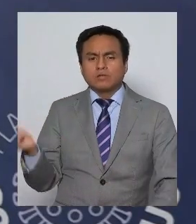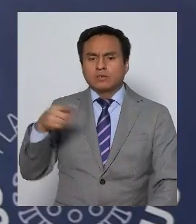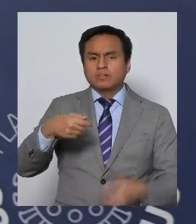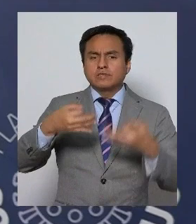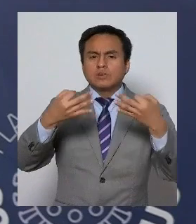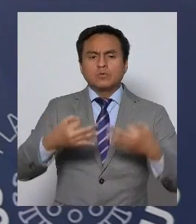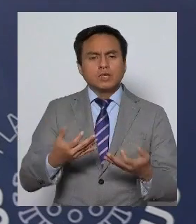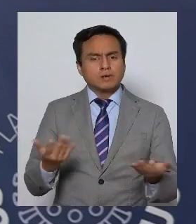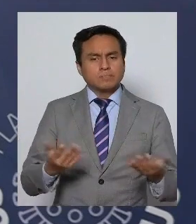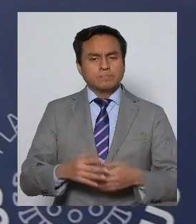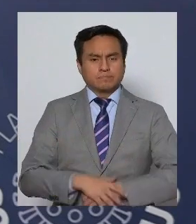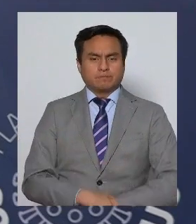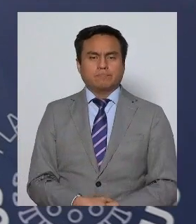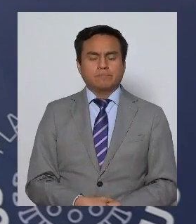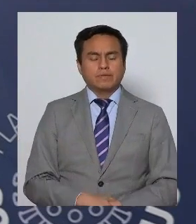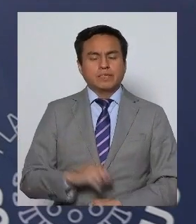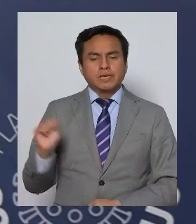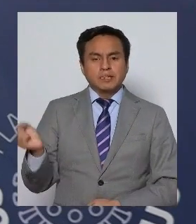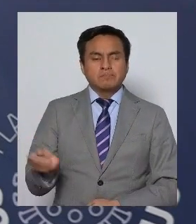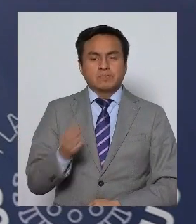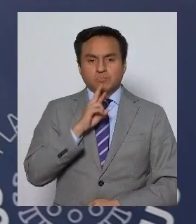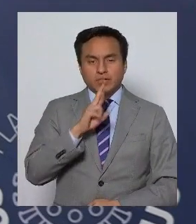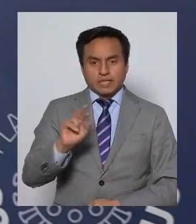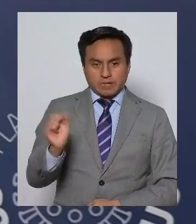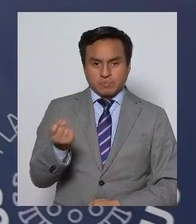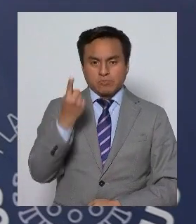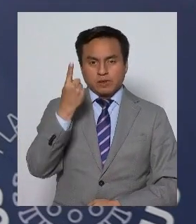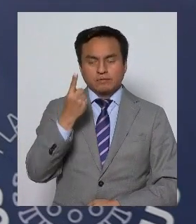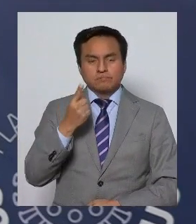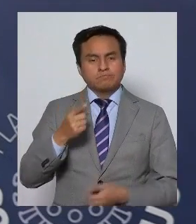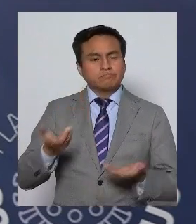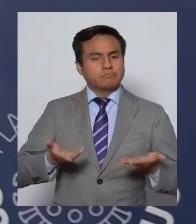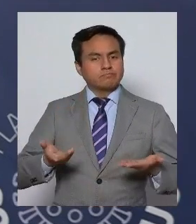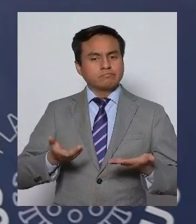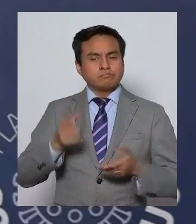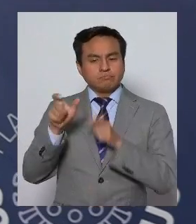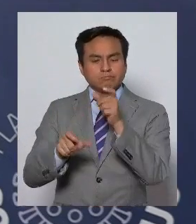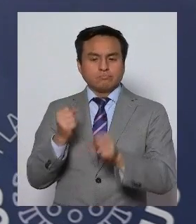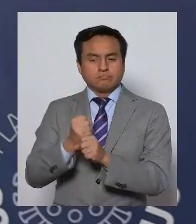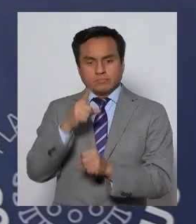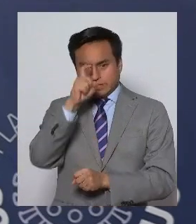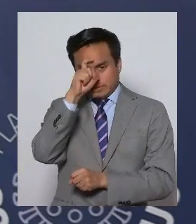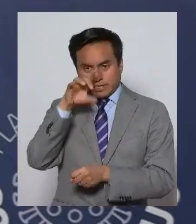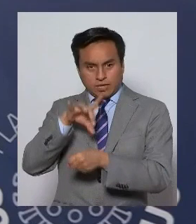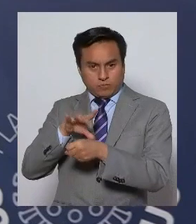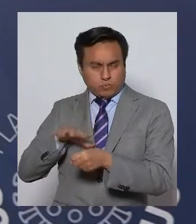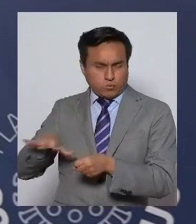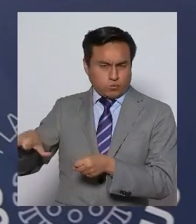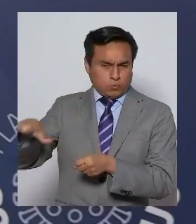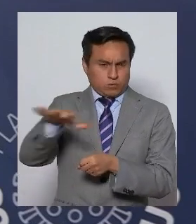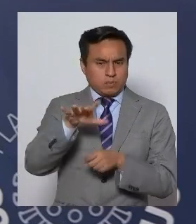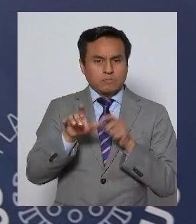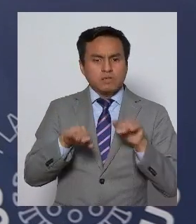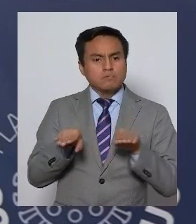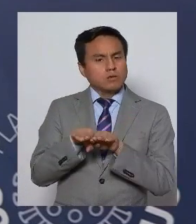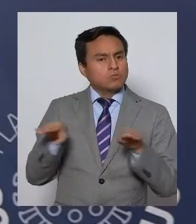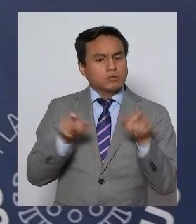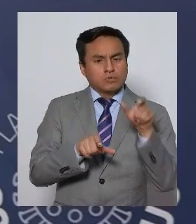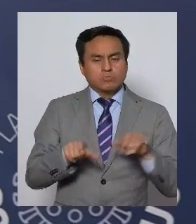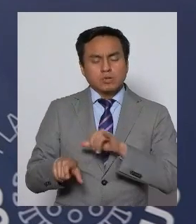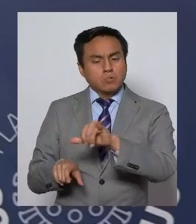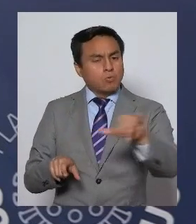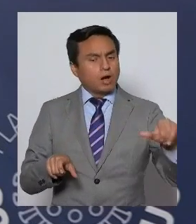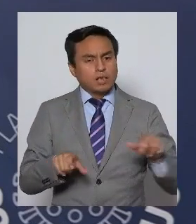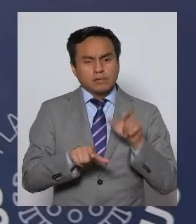manera segura? En primer lugar, la conducta respecto al personal de salud es la misma conducta que debe seguir toda la población